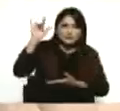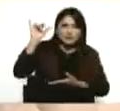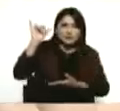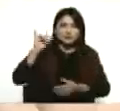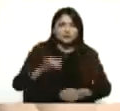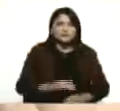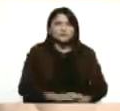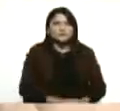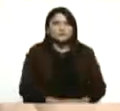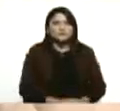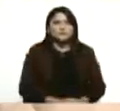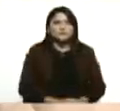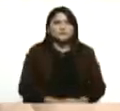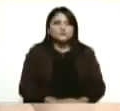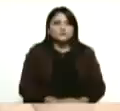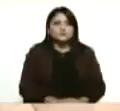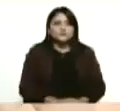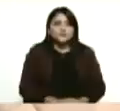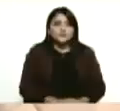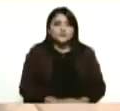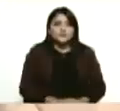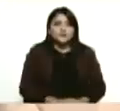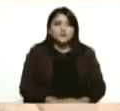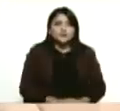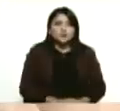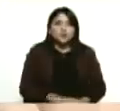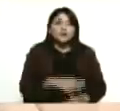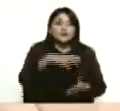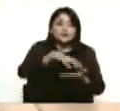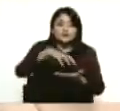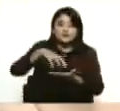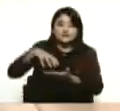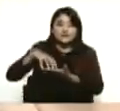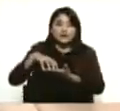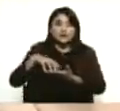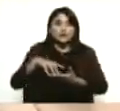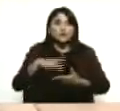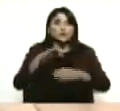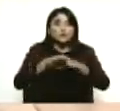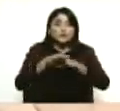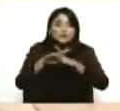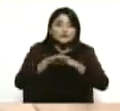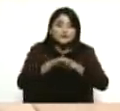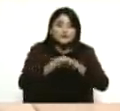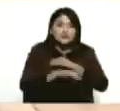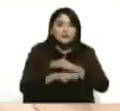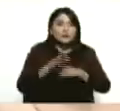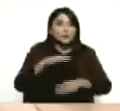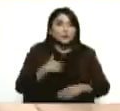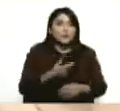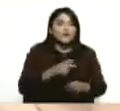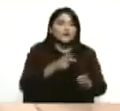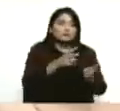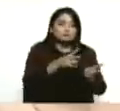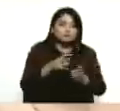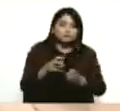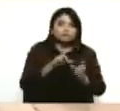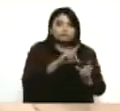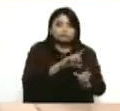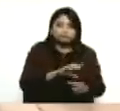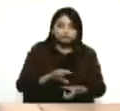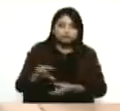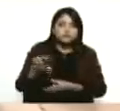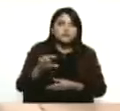que los estados y los municipios puedan contar con los ingresos correspondientes a la